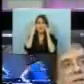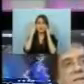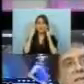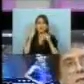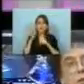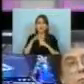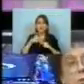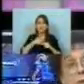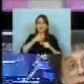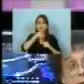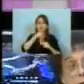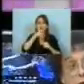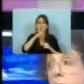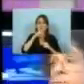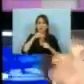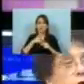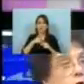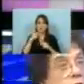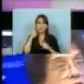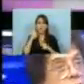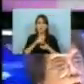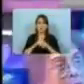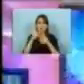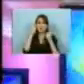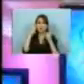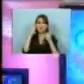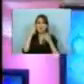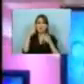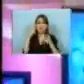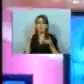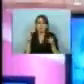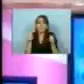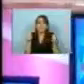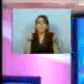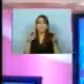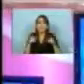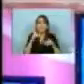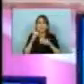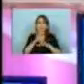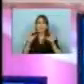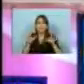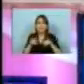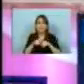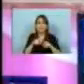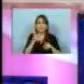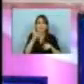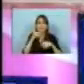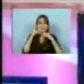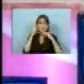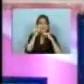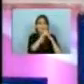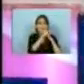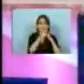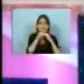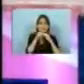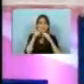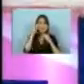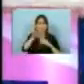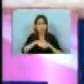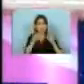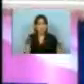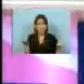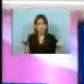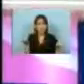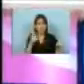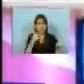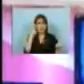perdón, chicos, soy la conductora. Todo el talento que tenés por un lado, Antonio, lo tirás a la basura. Lo tirás, déjame, Antonio, que me gusta verlo mientras hablo. Esto es ser maleducado,